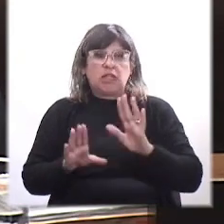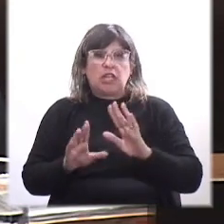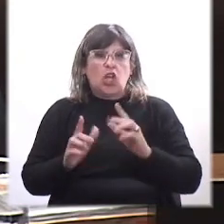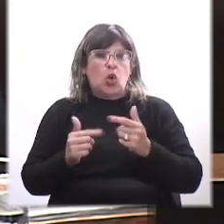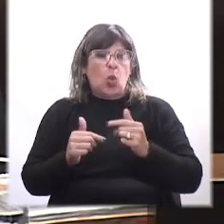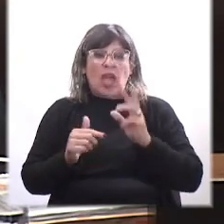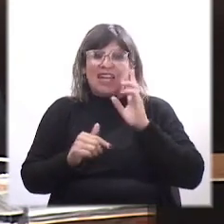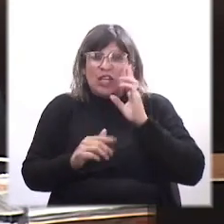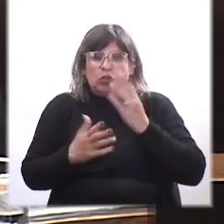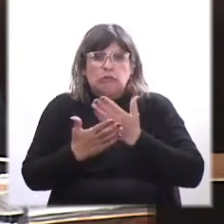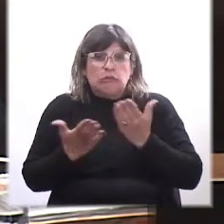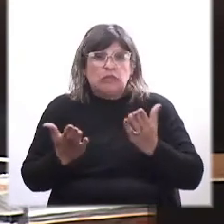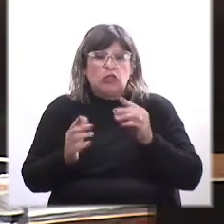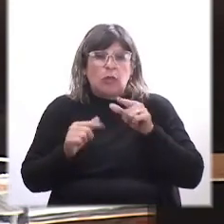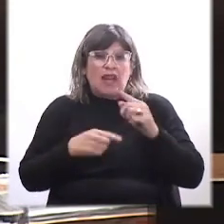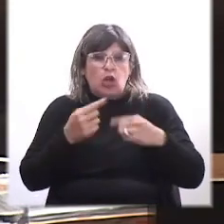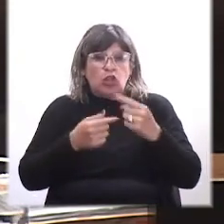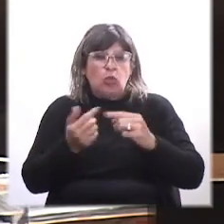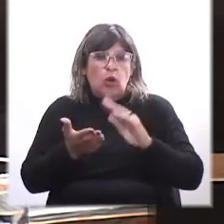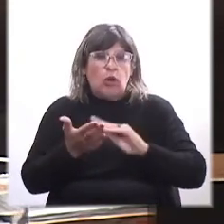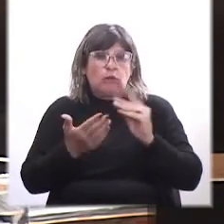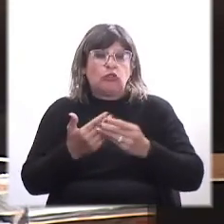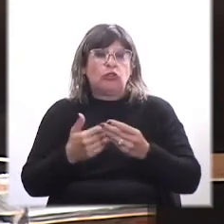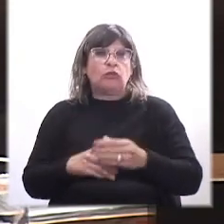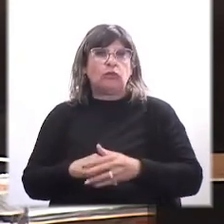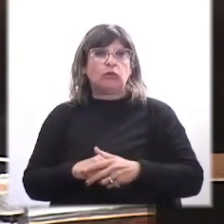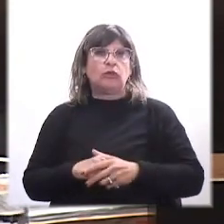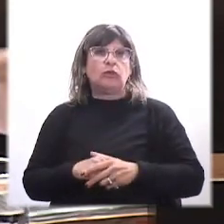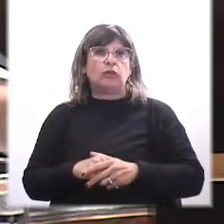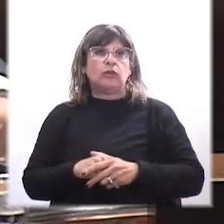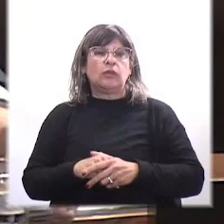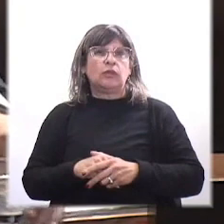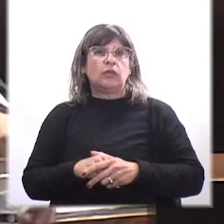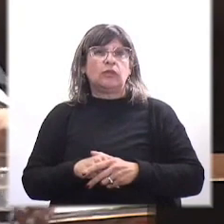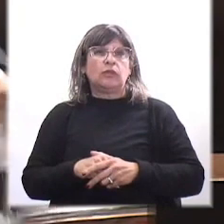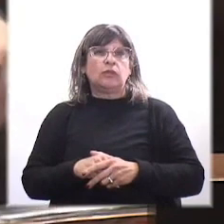para continuar con este proyecto.